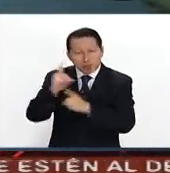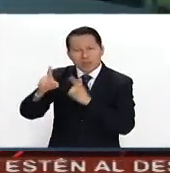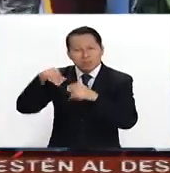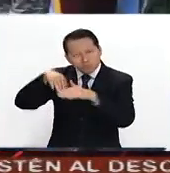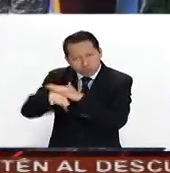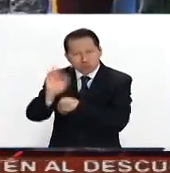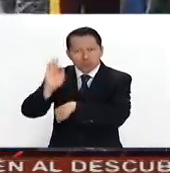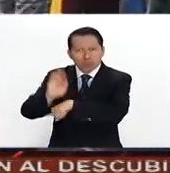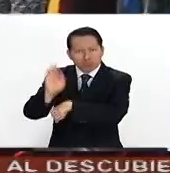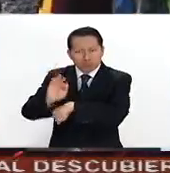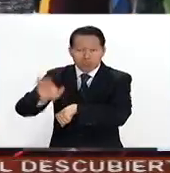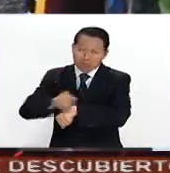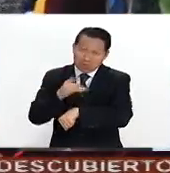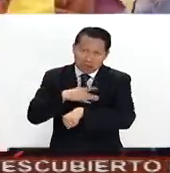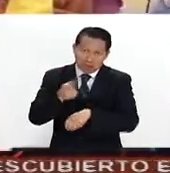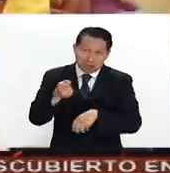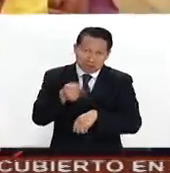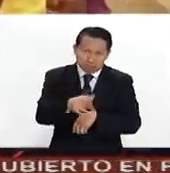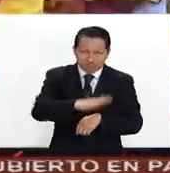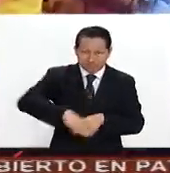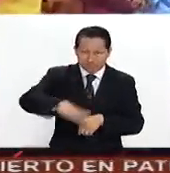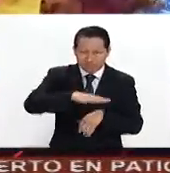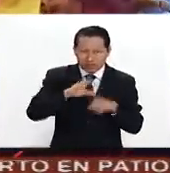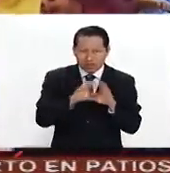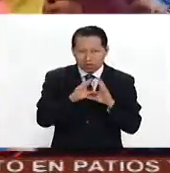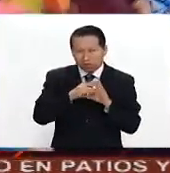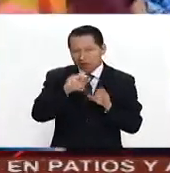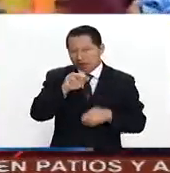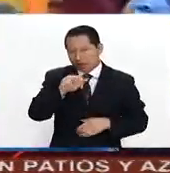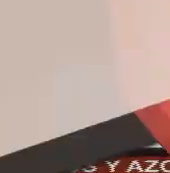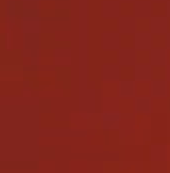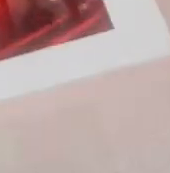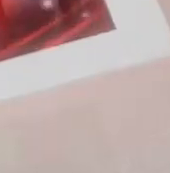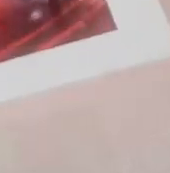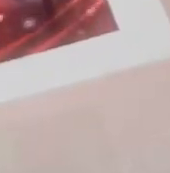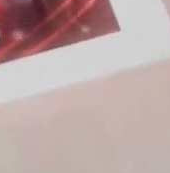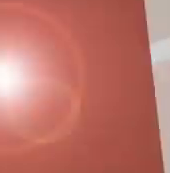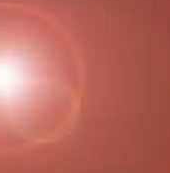supone el tifón, bautizado por los locales como Nina.